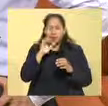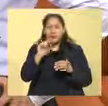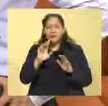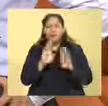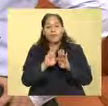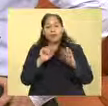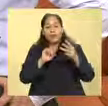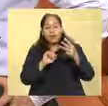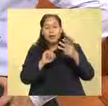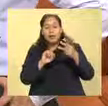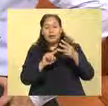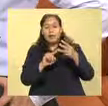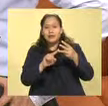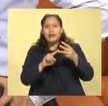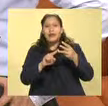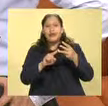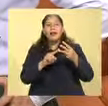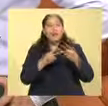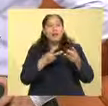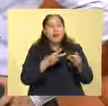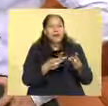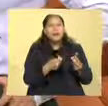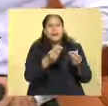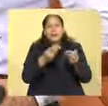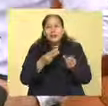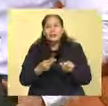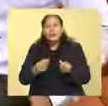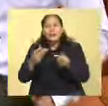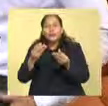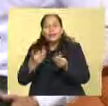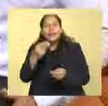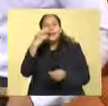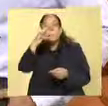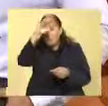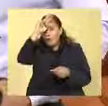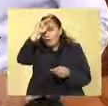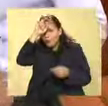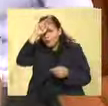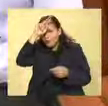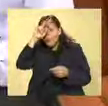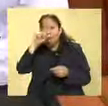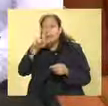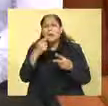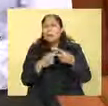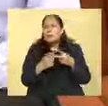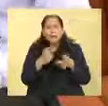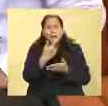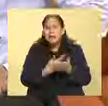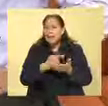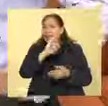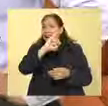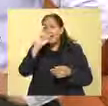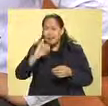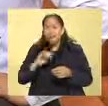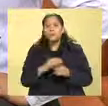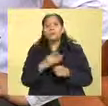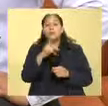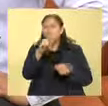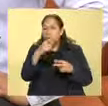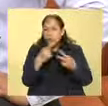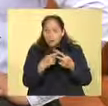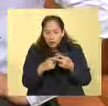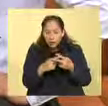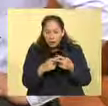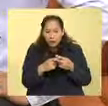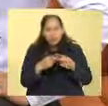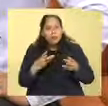son los llamados gastos hormiga. Sí. Y además nunca los contabilizamos, pero si los contabilizas te das